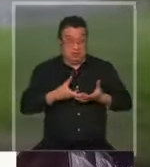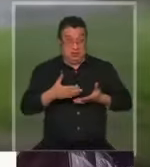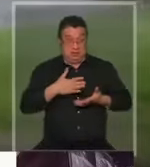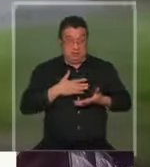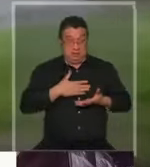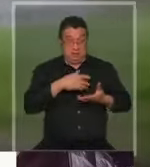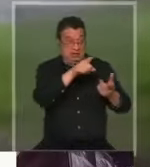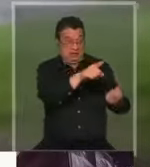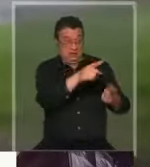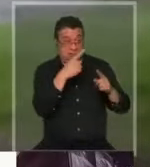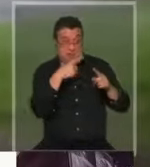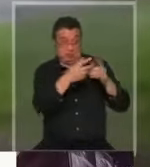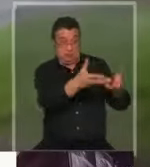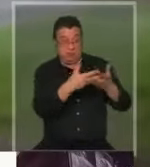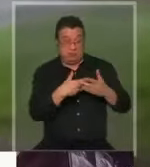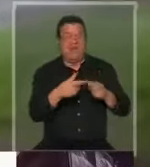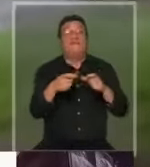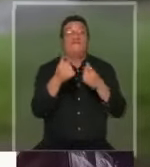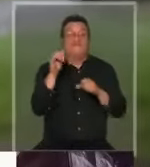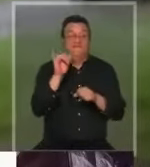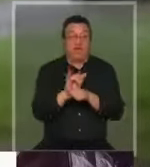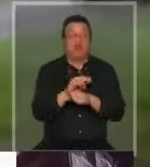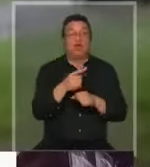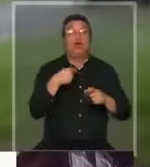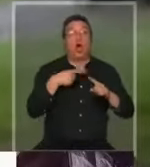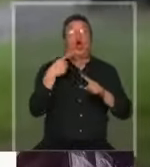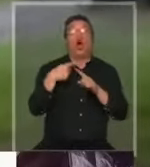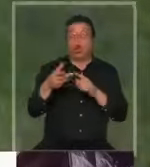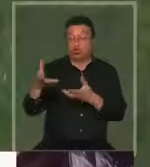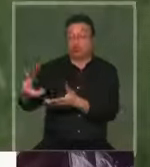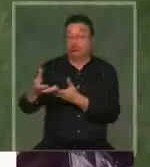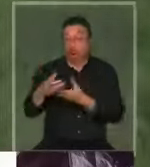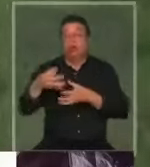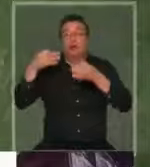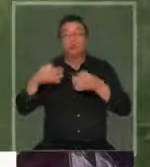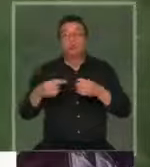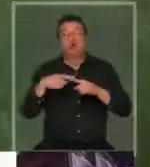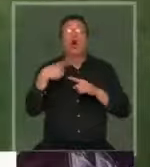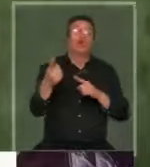eran entradas falsas, pero hay entradas de las que yo me conseguí, otras que no.